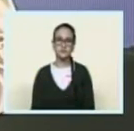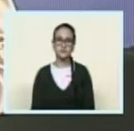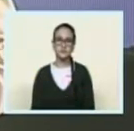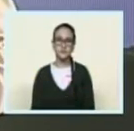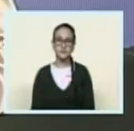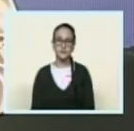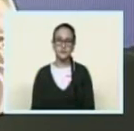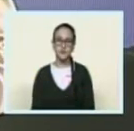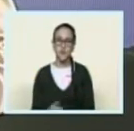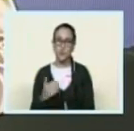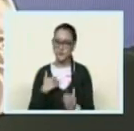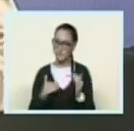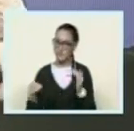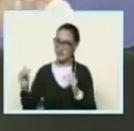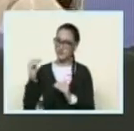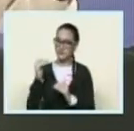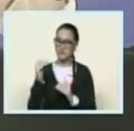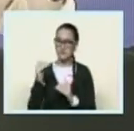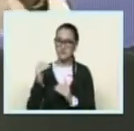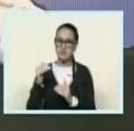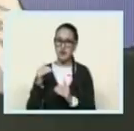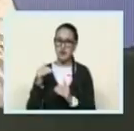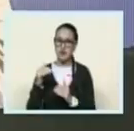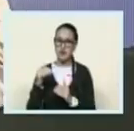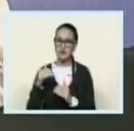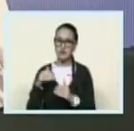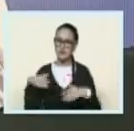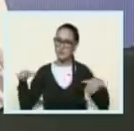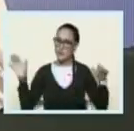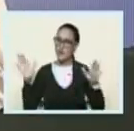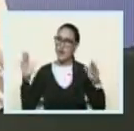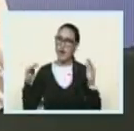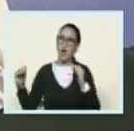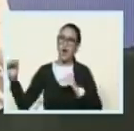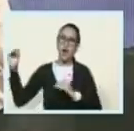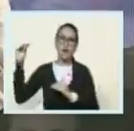Uno debe estar por encima de todo eso y volar alto.